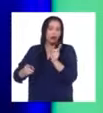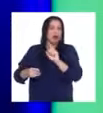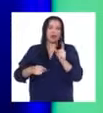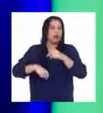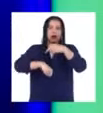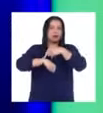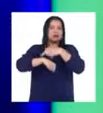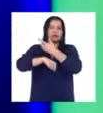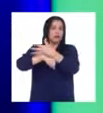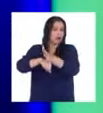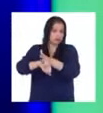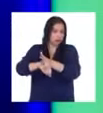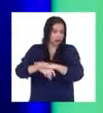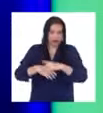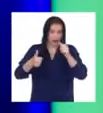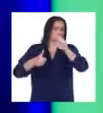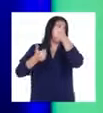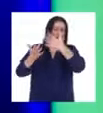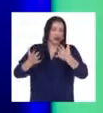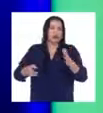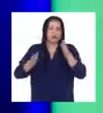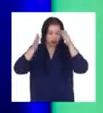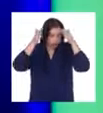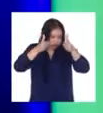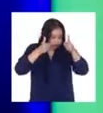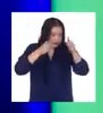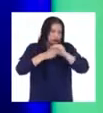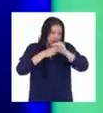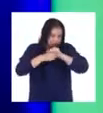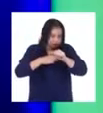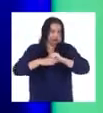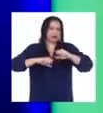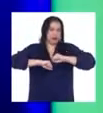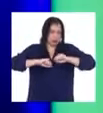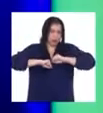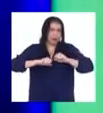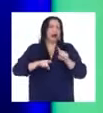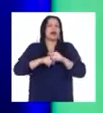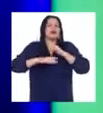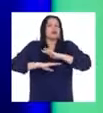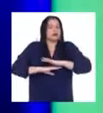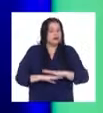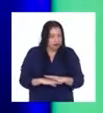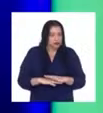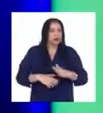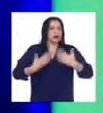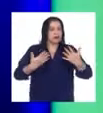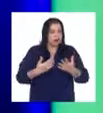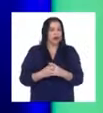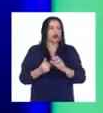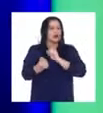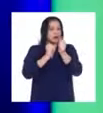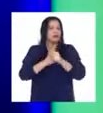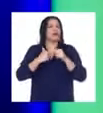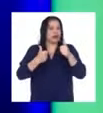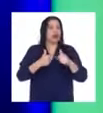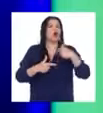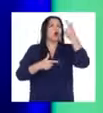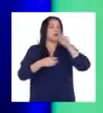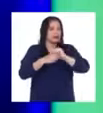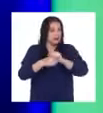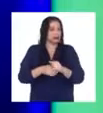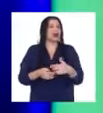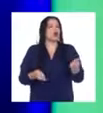Nos concentramos más en el entrenamiento y el descanso para poder rendir bien nuestros entrenamientos al día